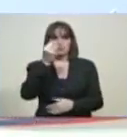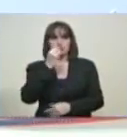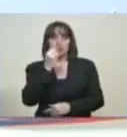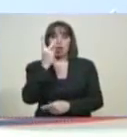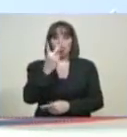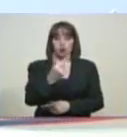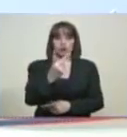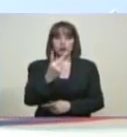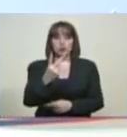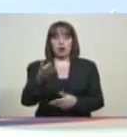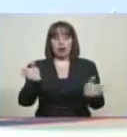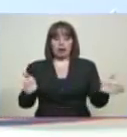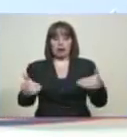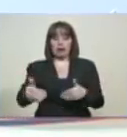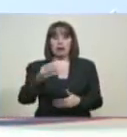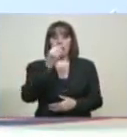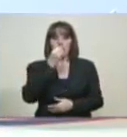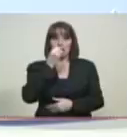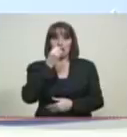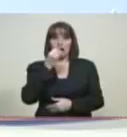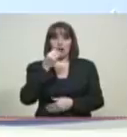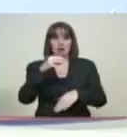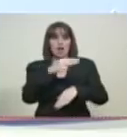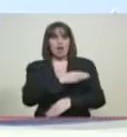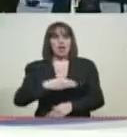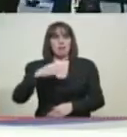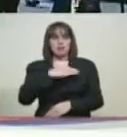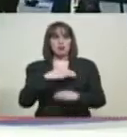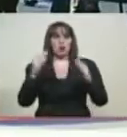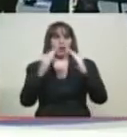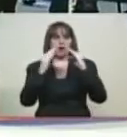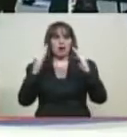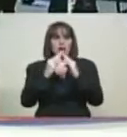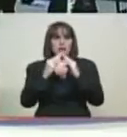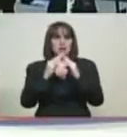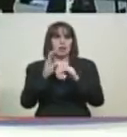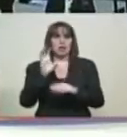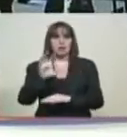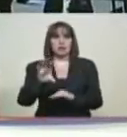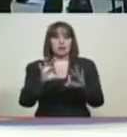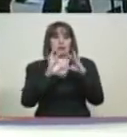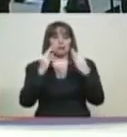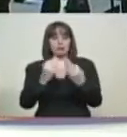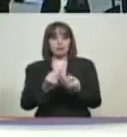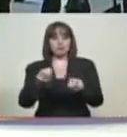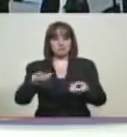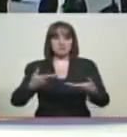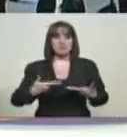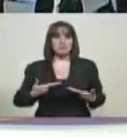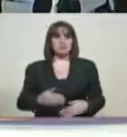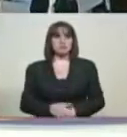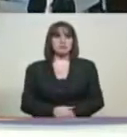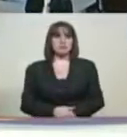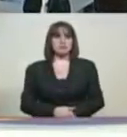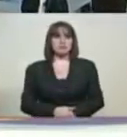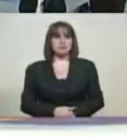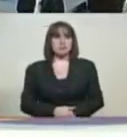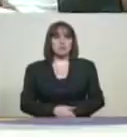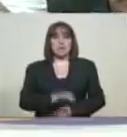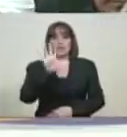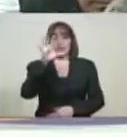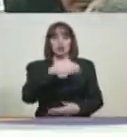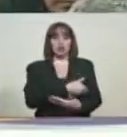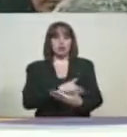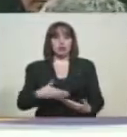el club y la gran misión hogares de la patria así lo anunció hoy ya nosotros tenemos 5